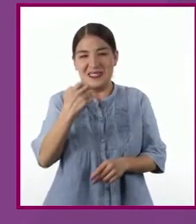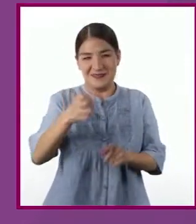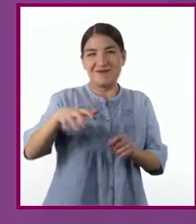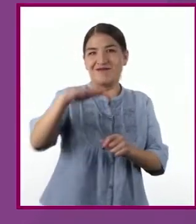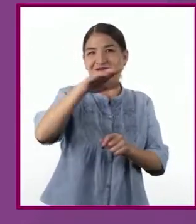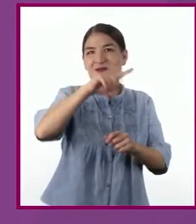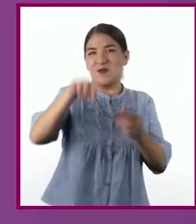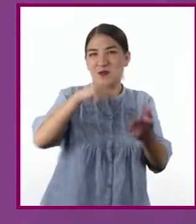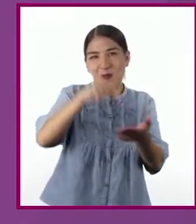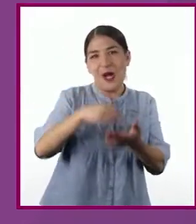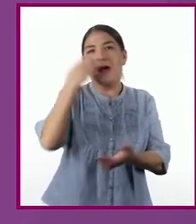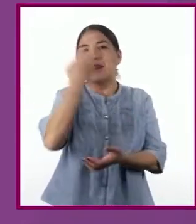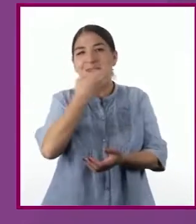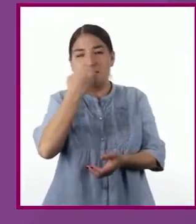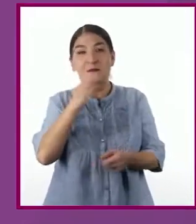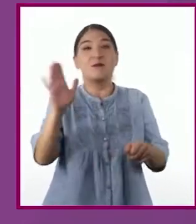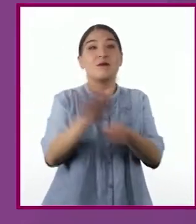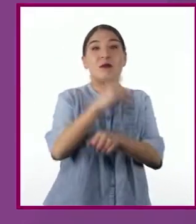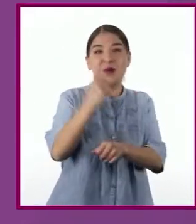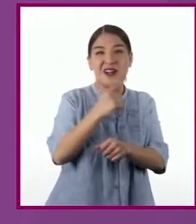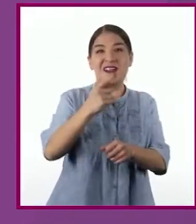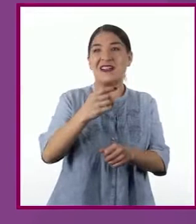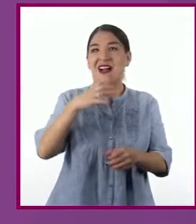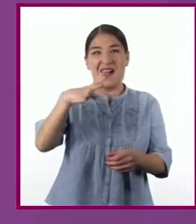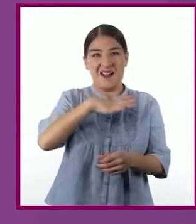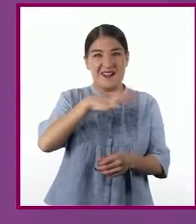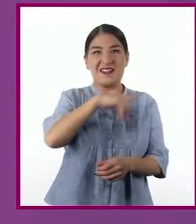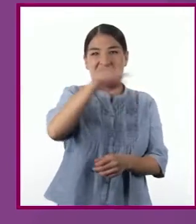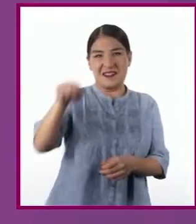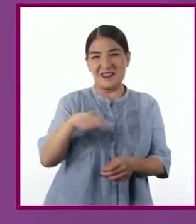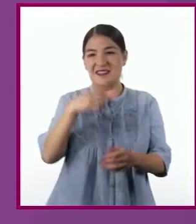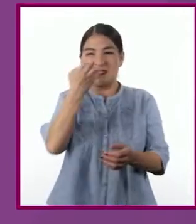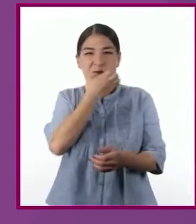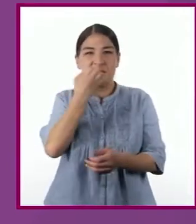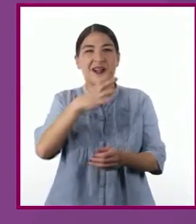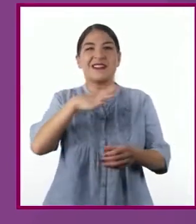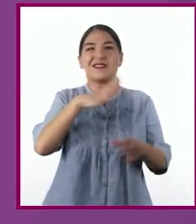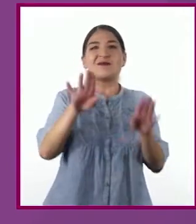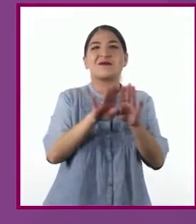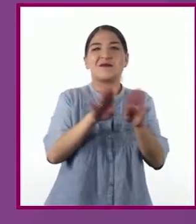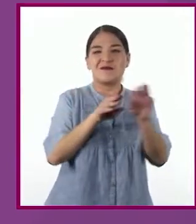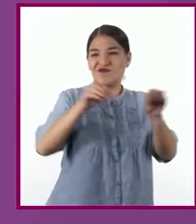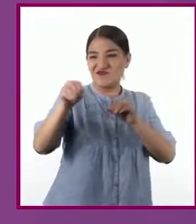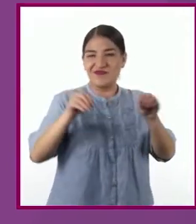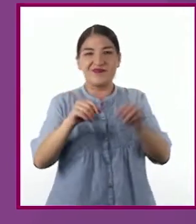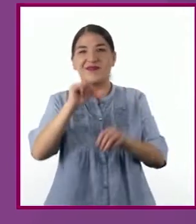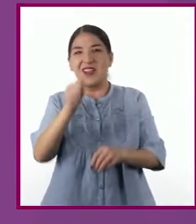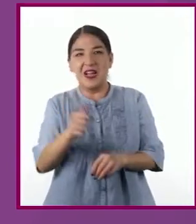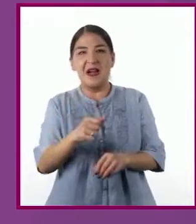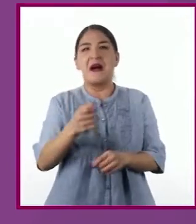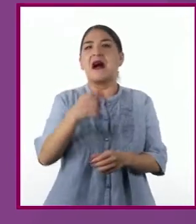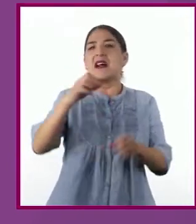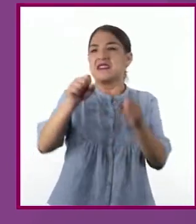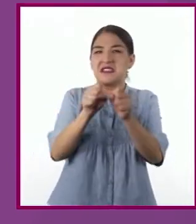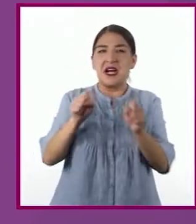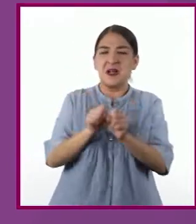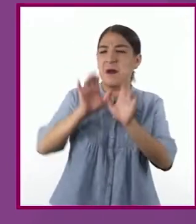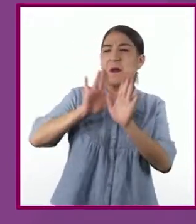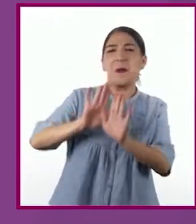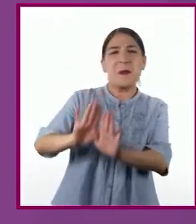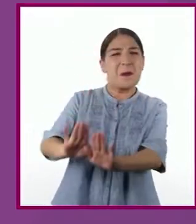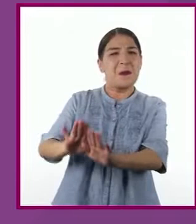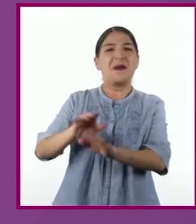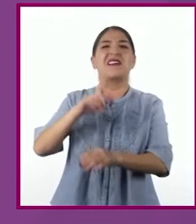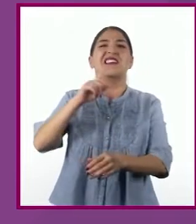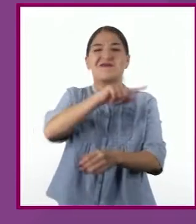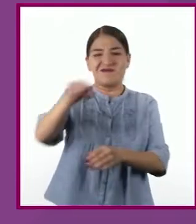escuela, ya que los espacios se veían desorganizados. Algunos no se utilizaban y normalmente